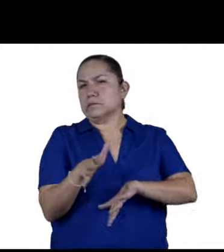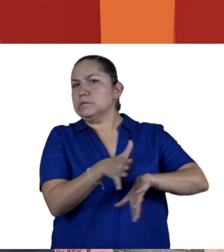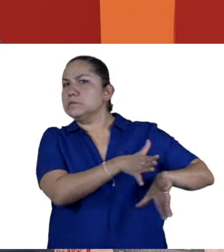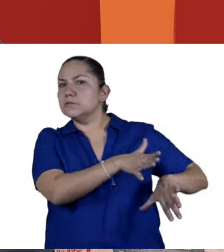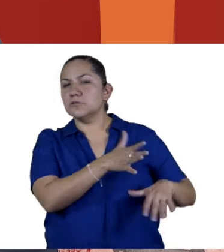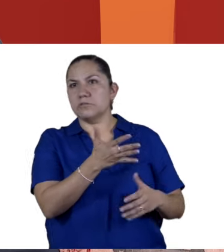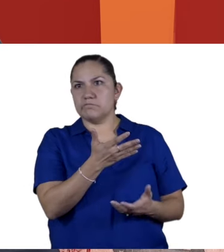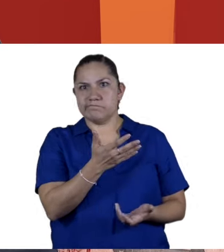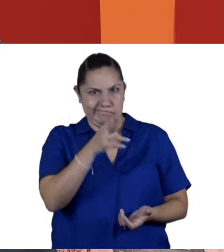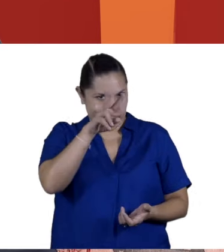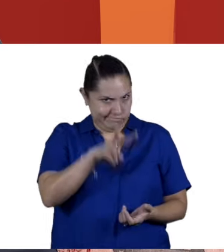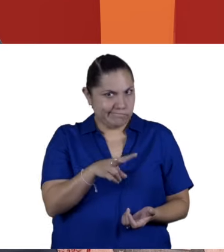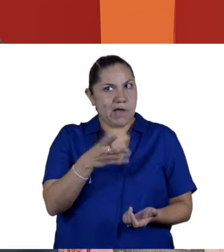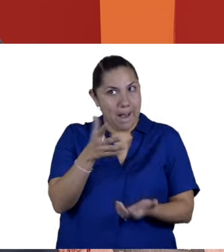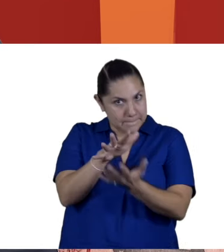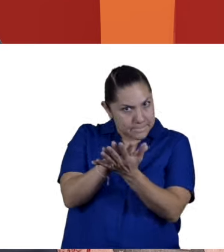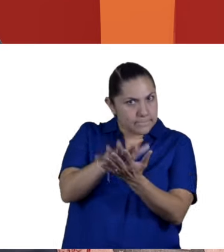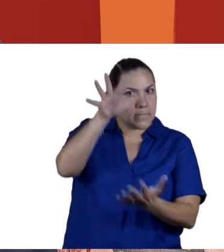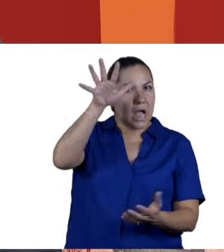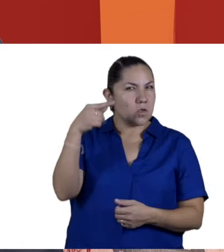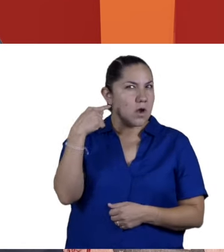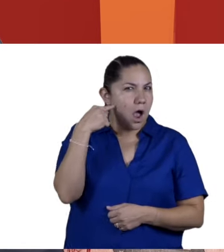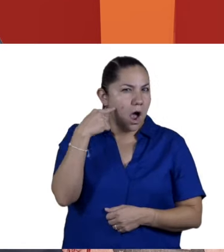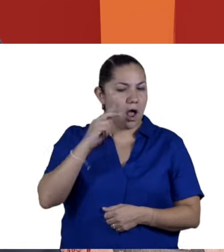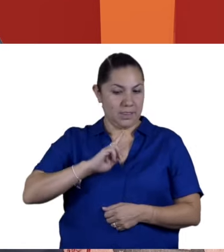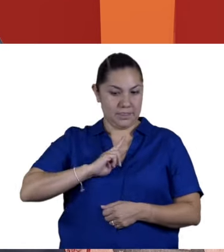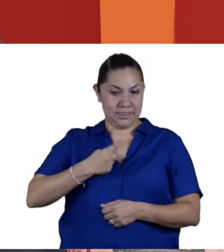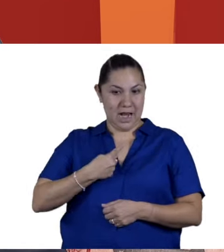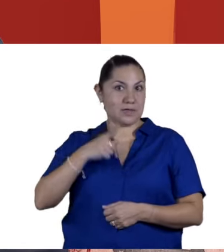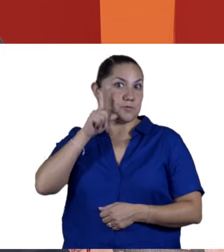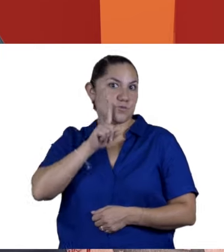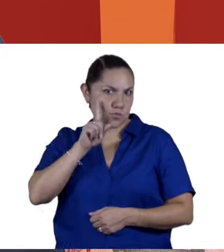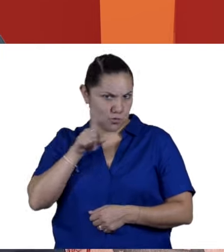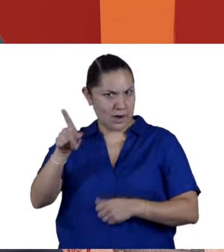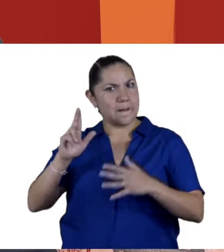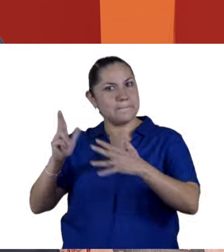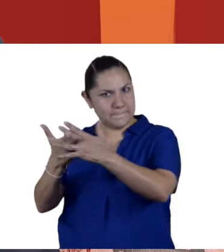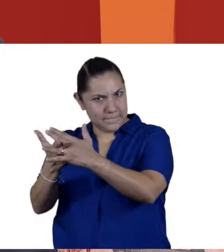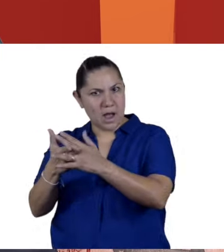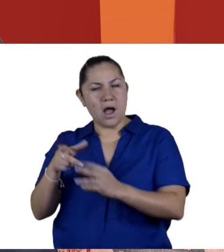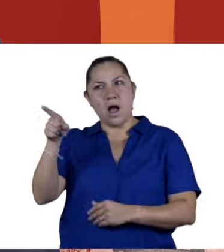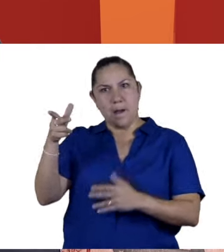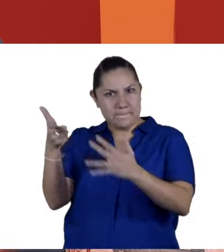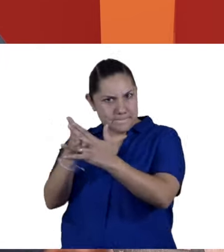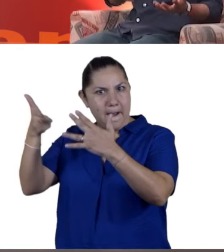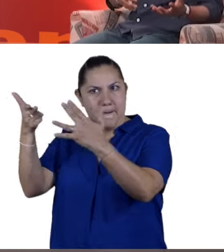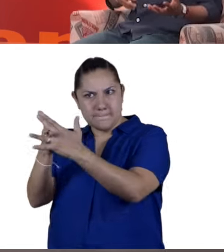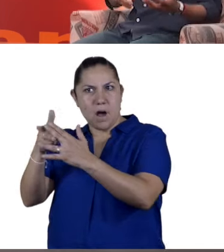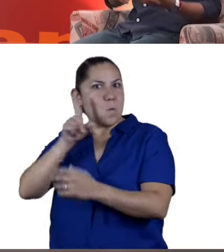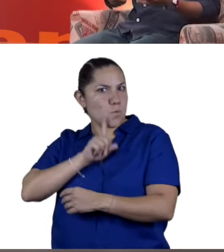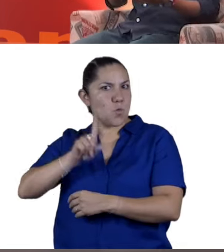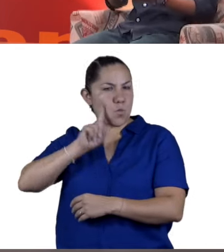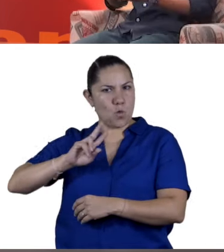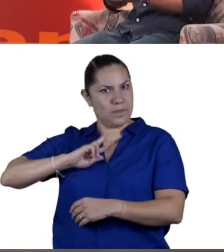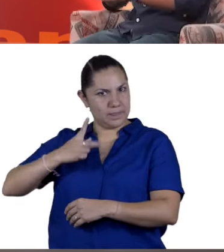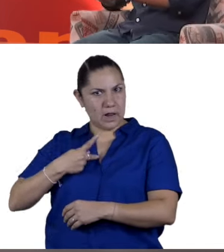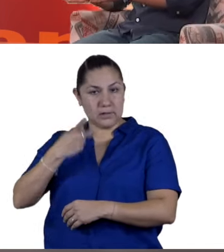Porque entonces esta problemática de que conocemos más casos de transfeminicidios o de crímenes de odio a mujeres trans,